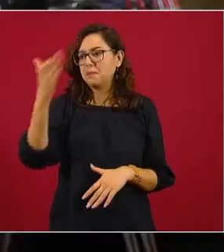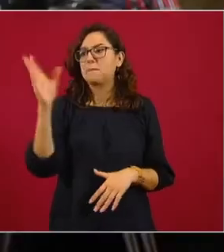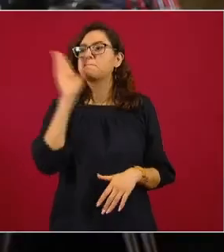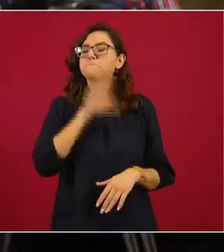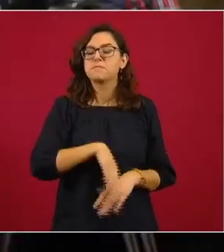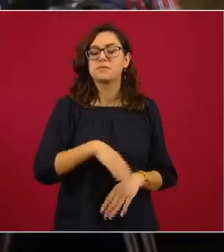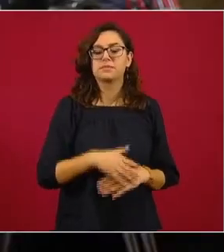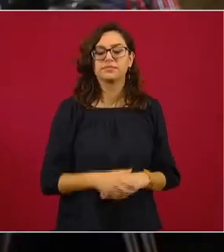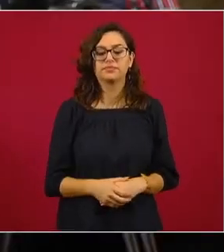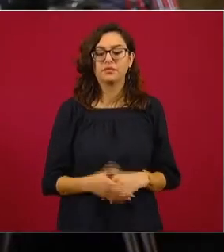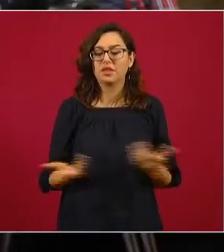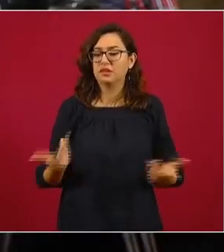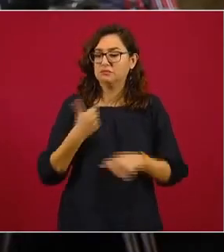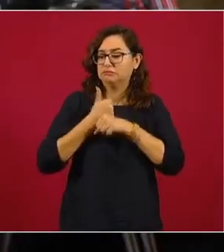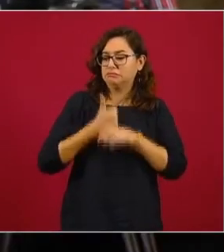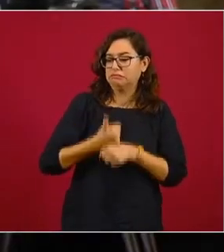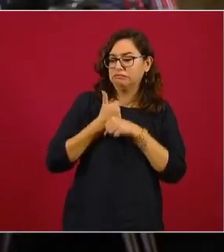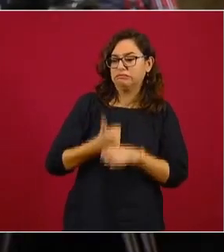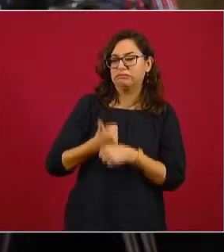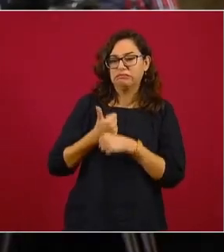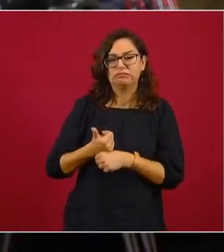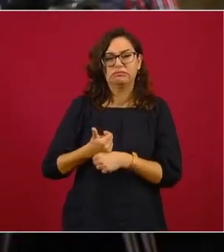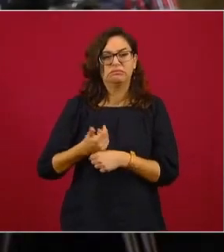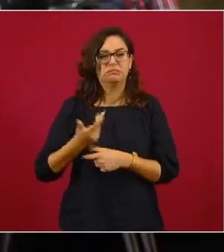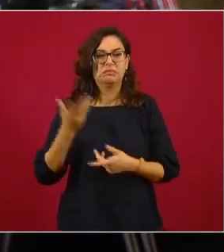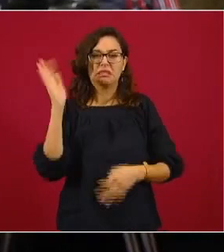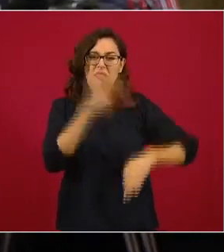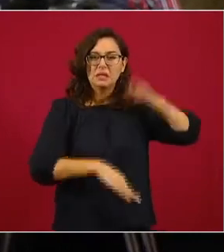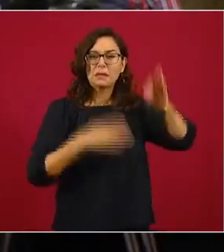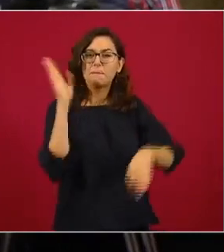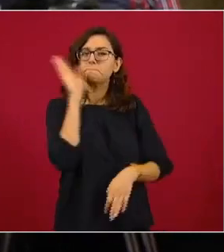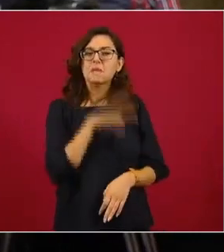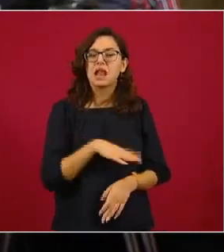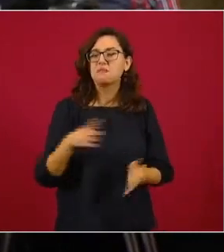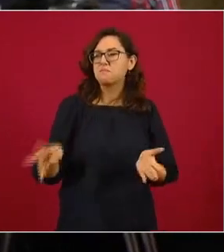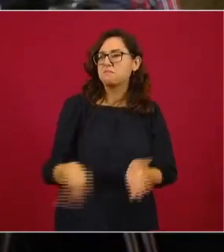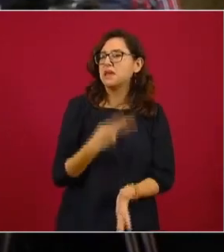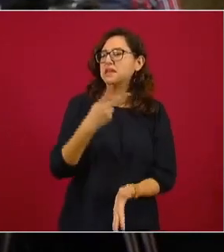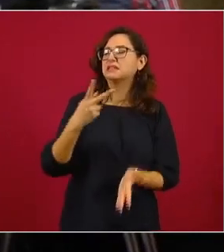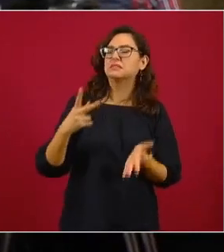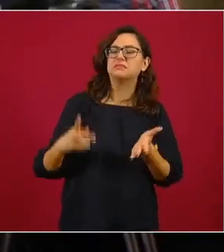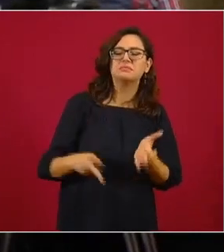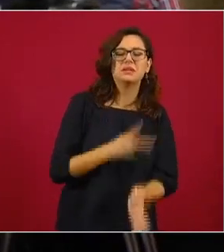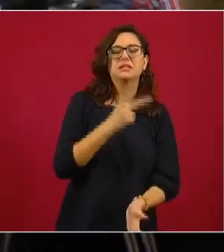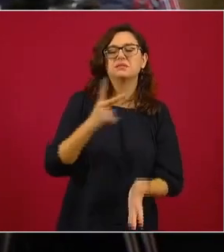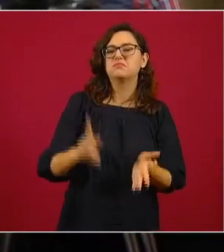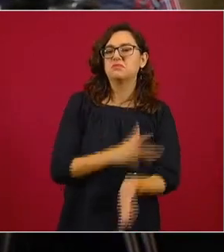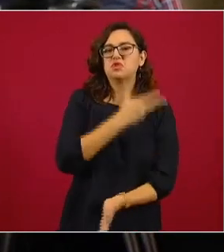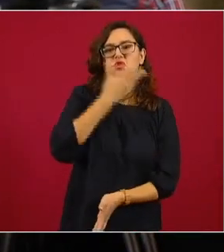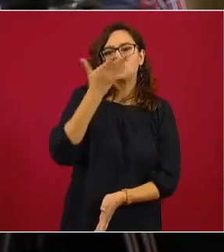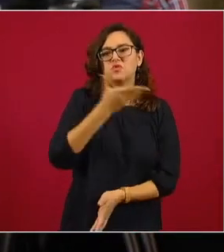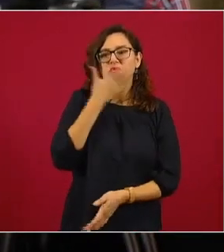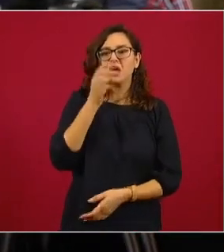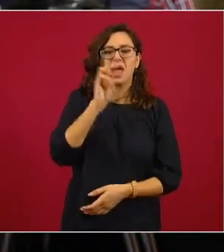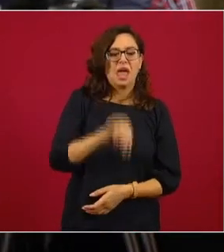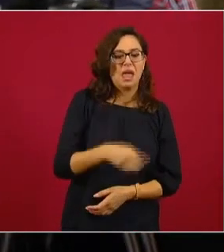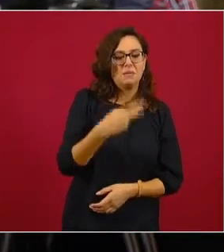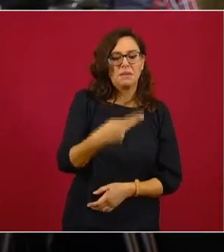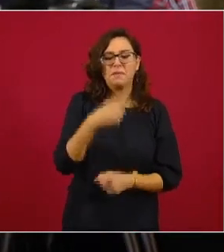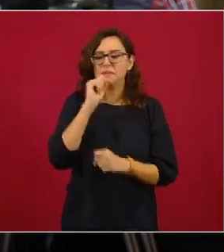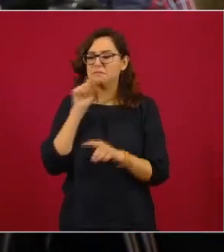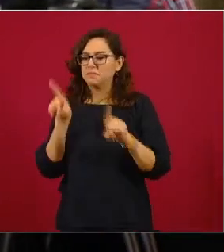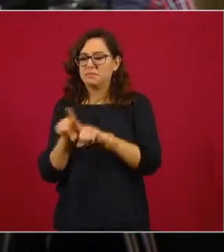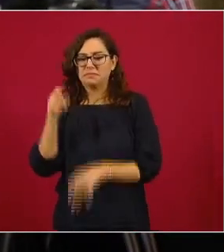Tratar con desprecio a las víctimas es una práctica totalmente frecuente, tanto de las fiscalías como del Poder Judicial, y se lo digo